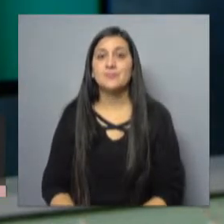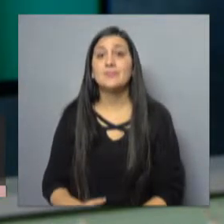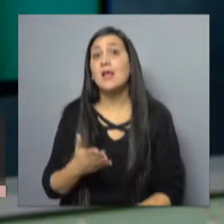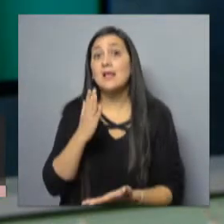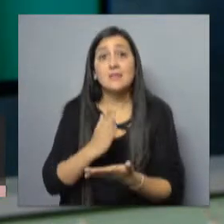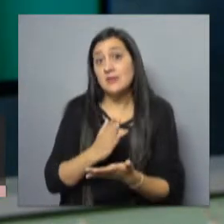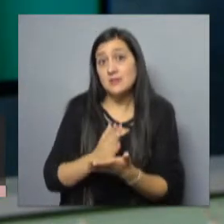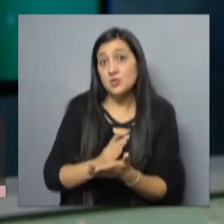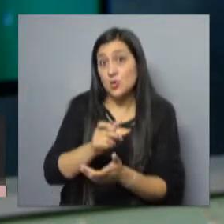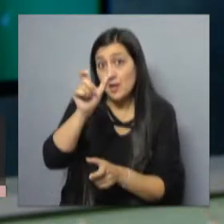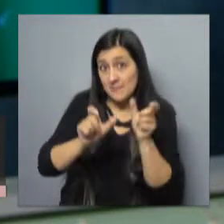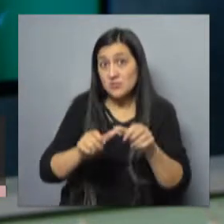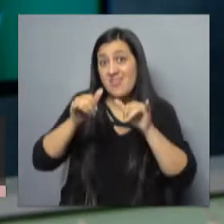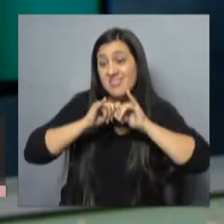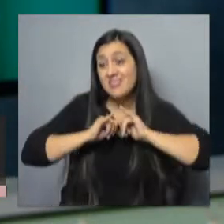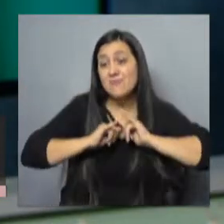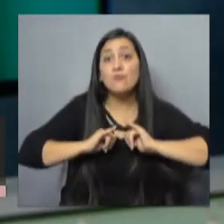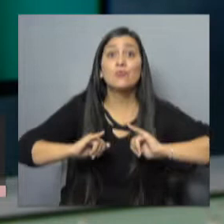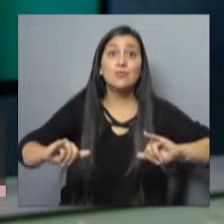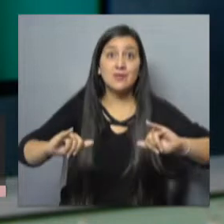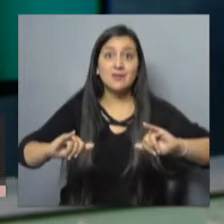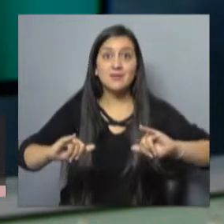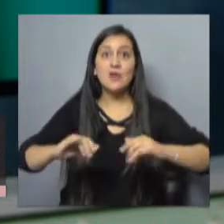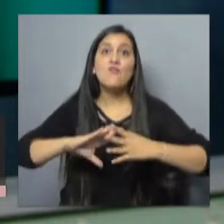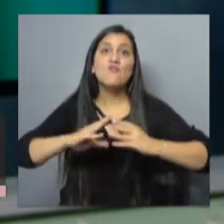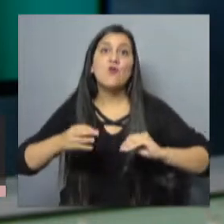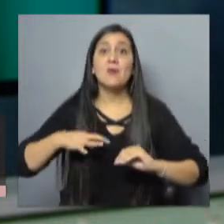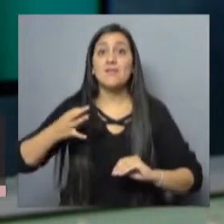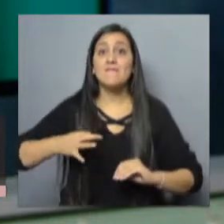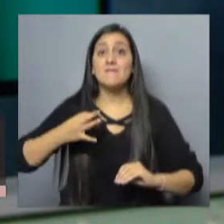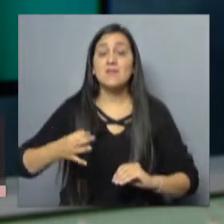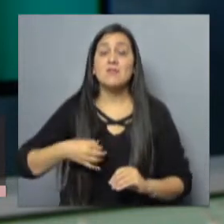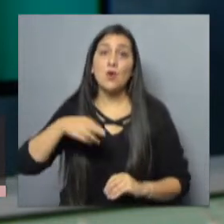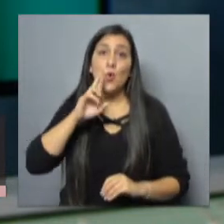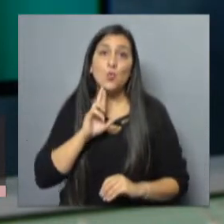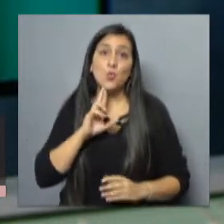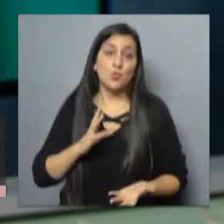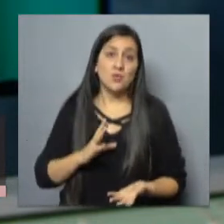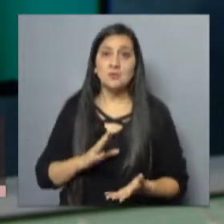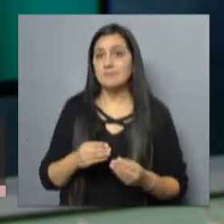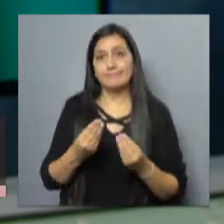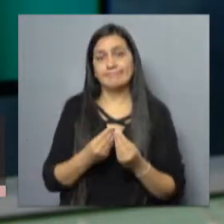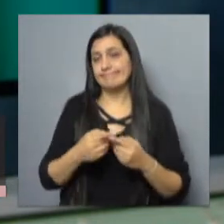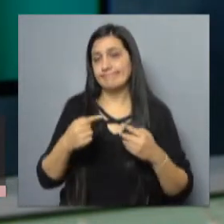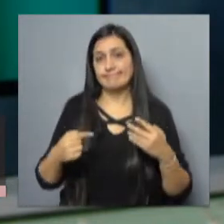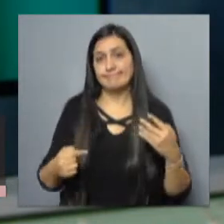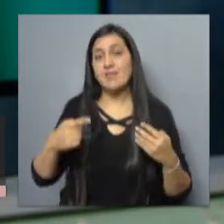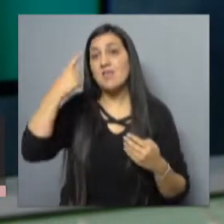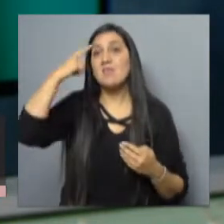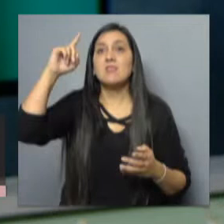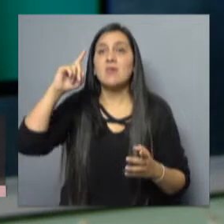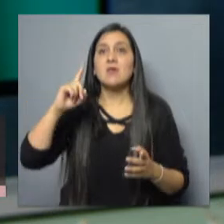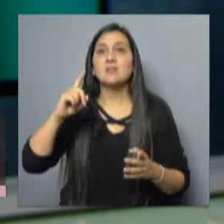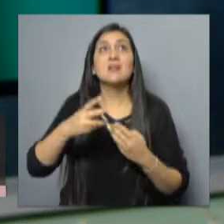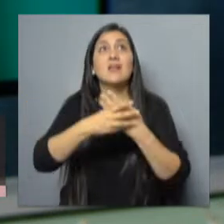derecho de la persona a difundir modos de vida comportamientos conductas concepciones como